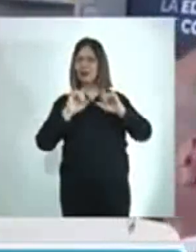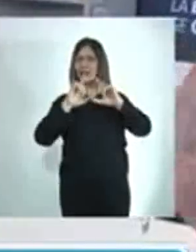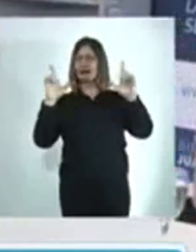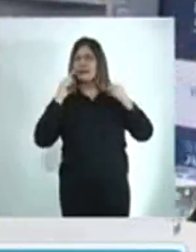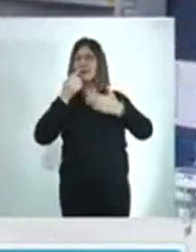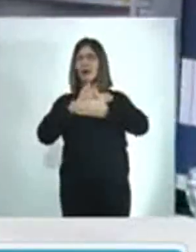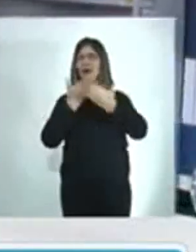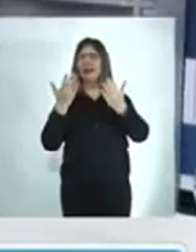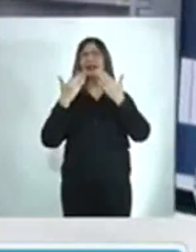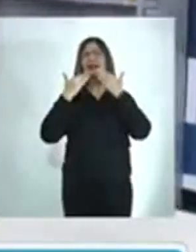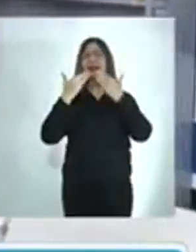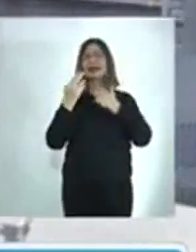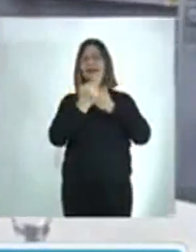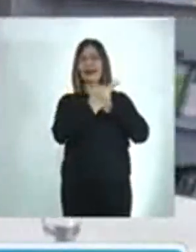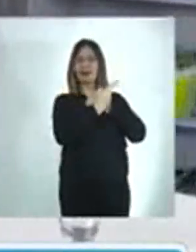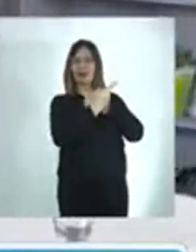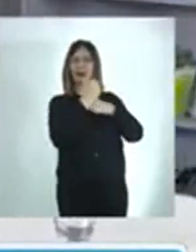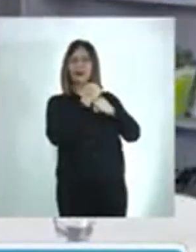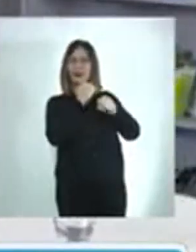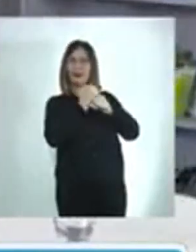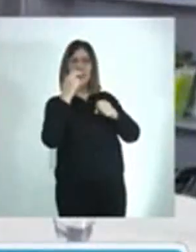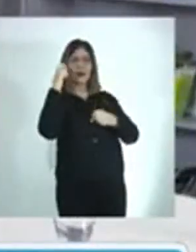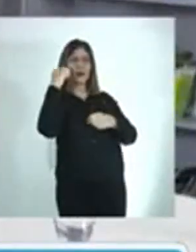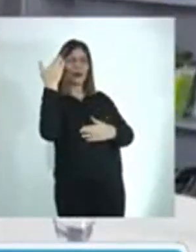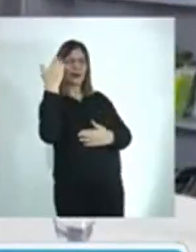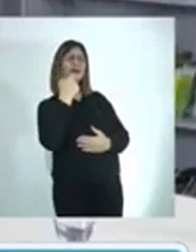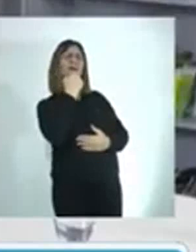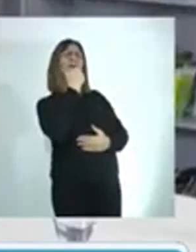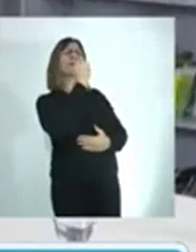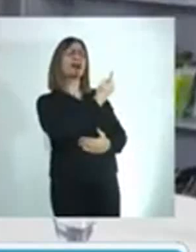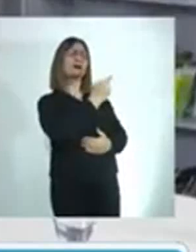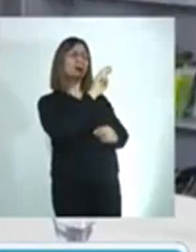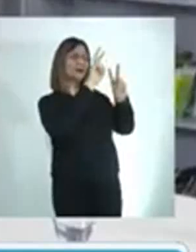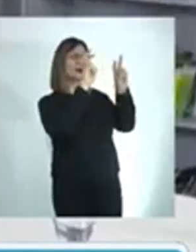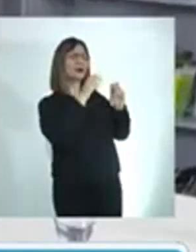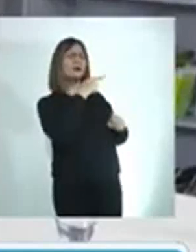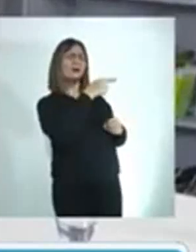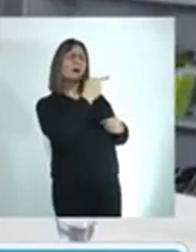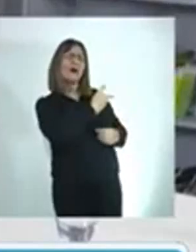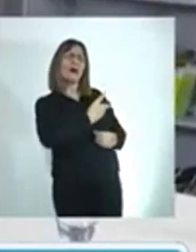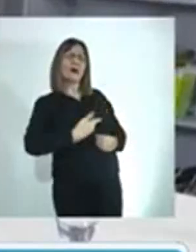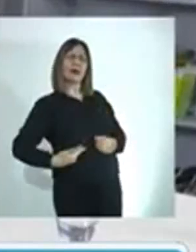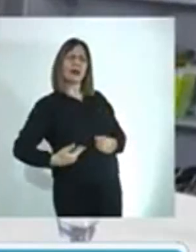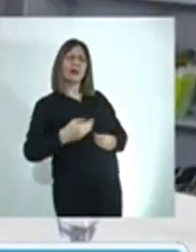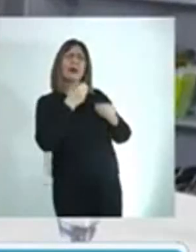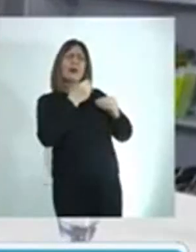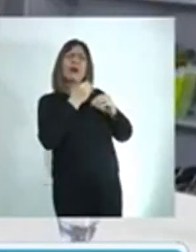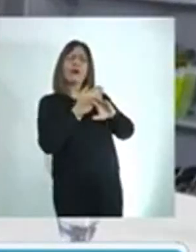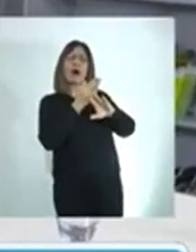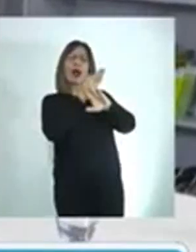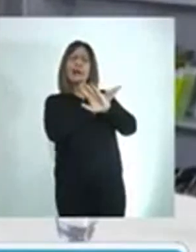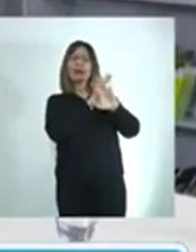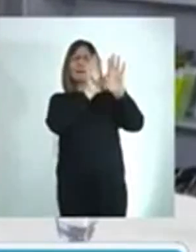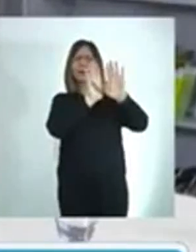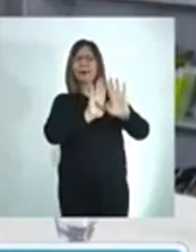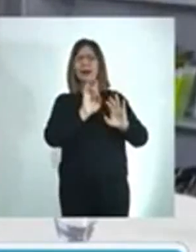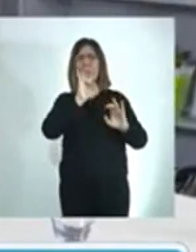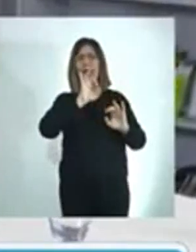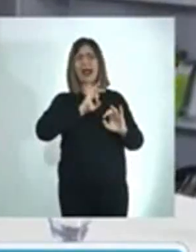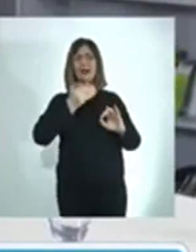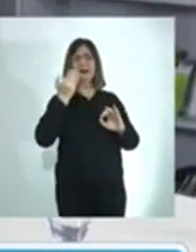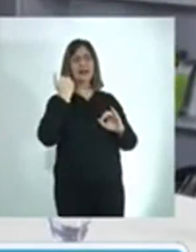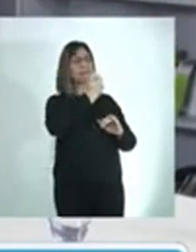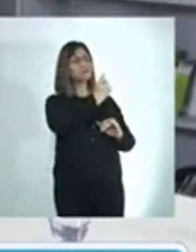este cuarto Congreso Internacional de Educación. Gobernador, a ver, este congreso fue parte de la preparación. Usted lo anunció el año pasado, cuando